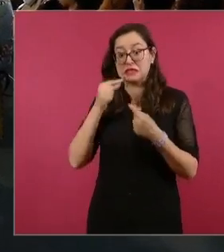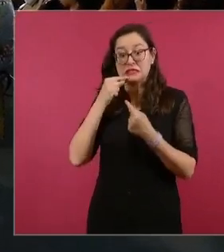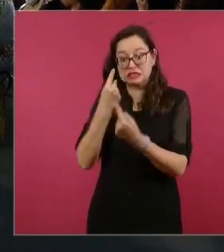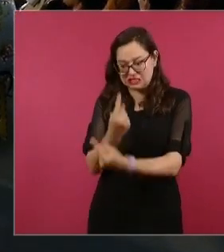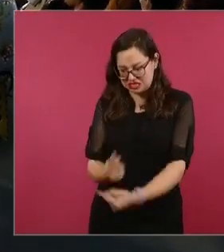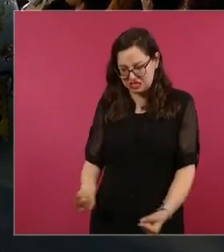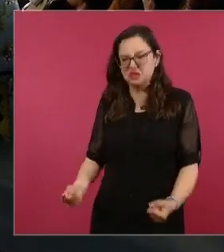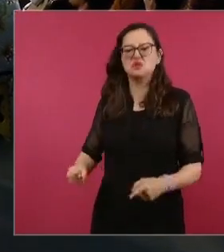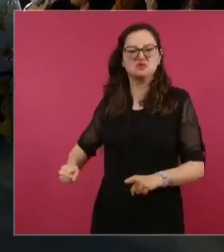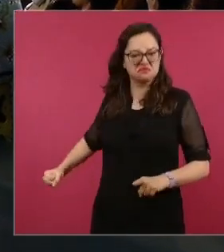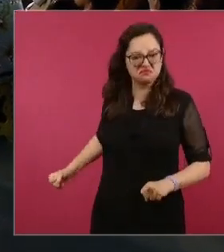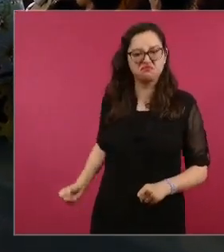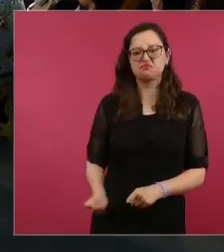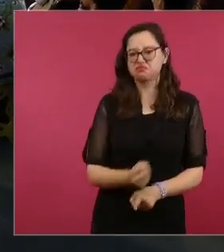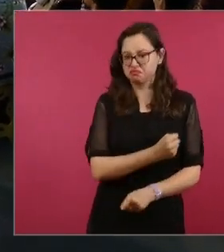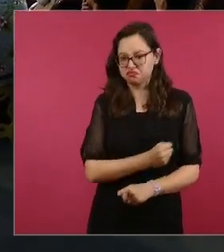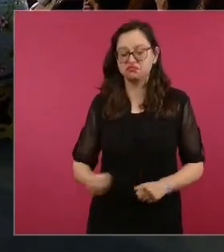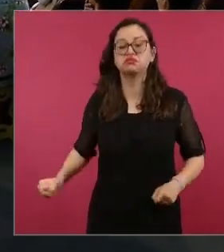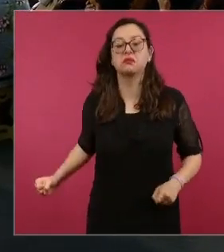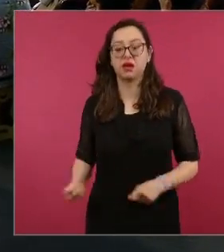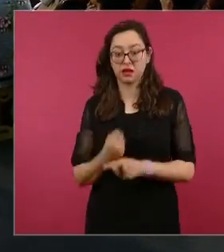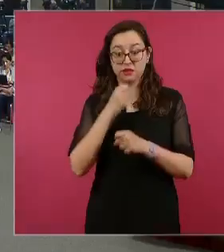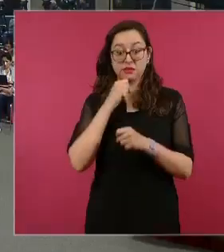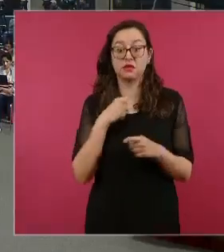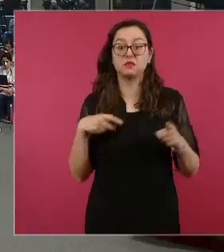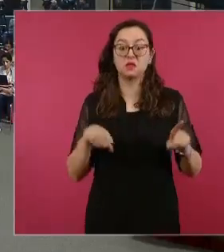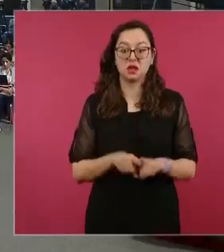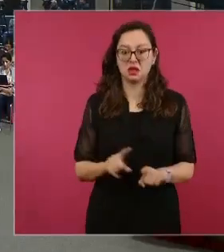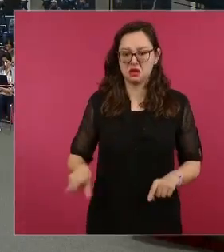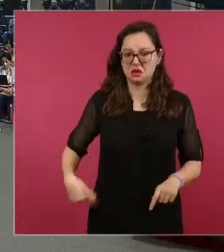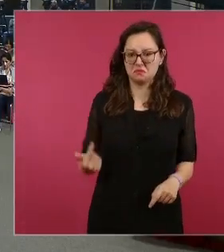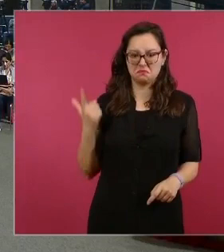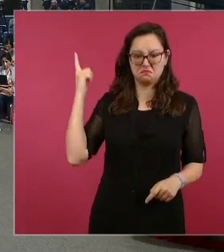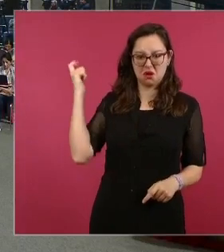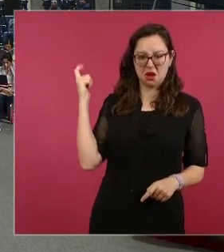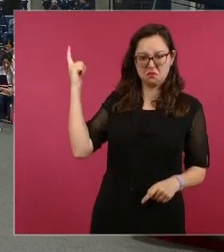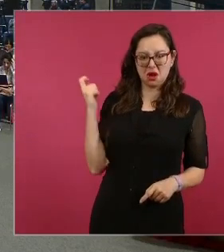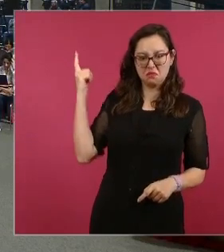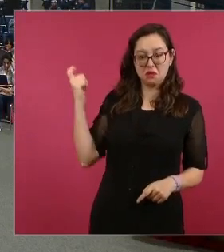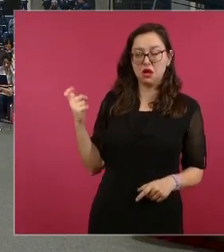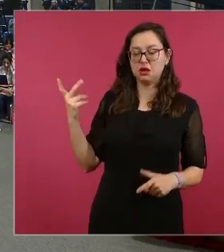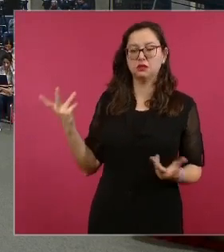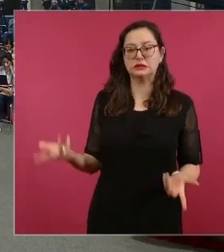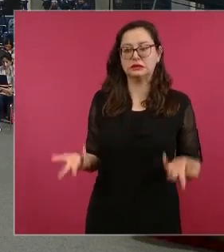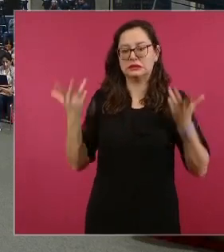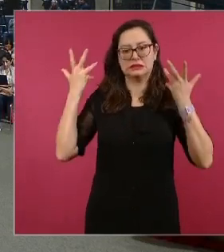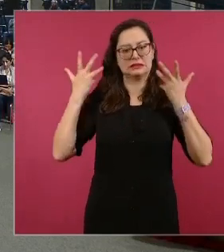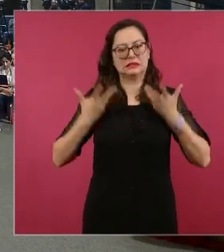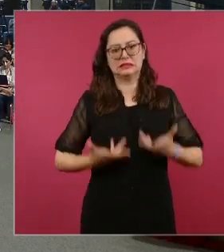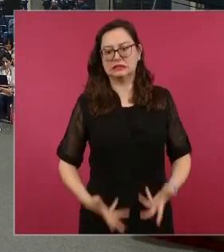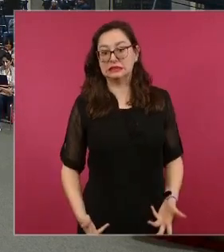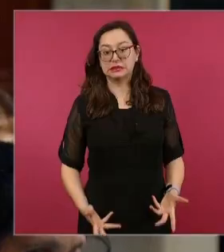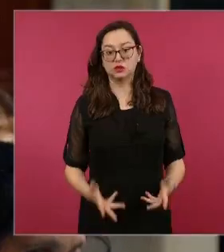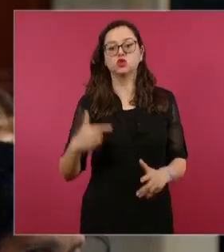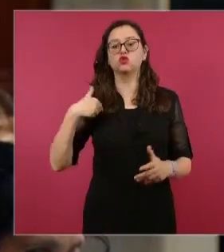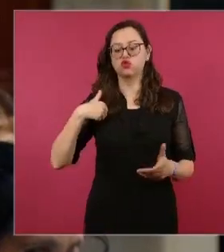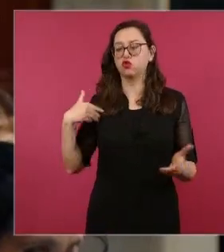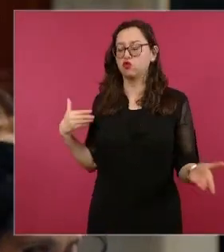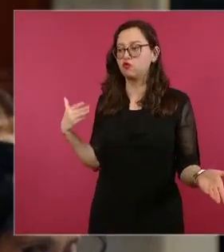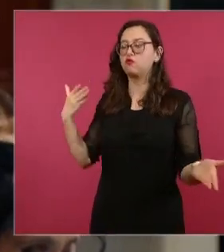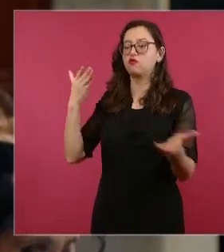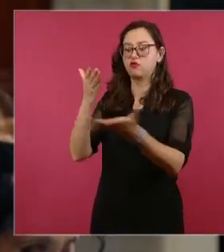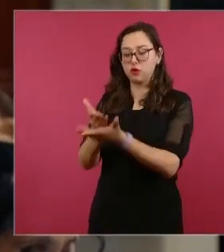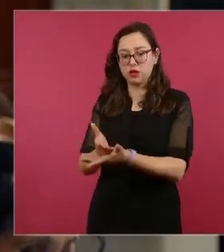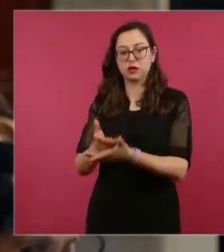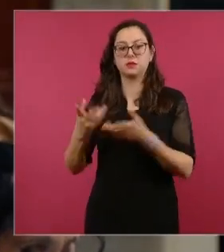aire y bueno, fui a documentar lo que sucedió, platiqué con las personas que estuvieron